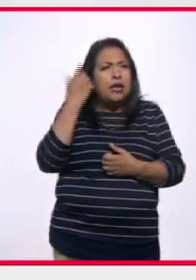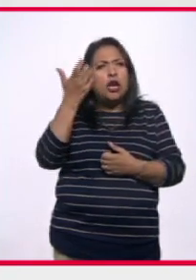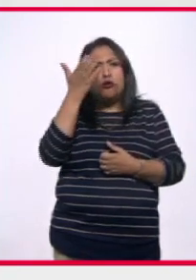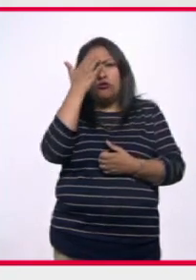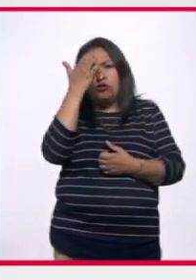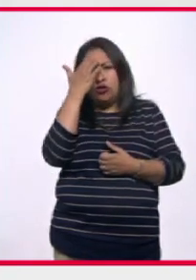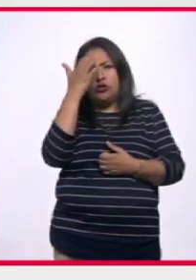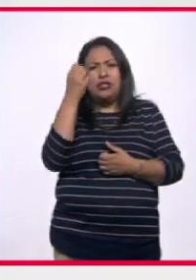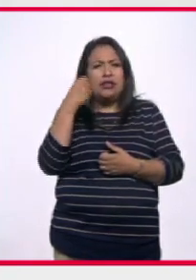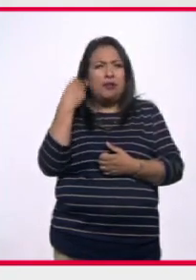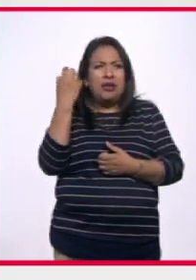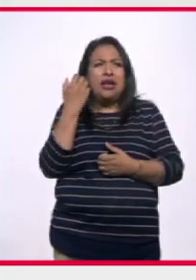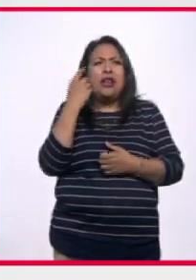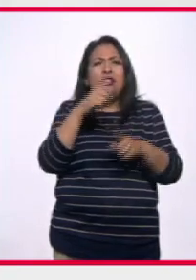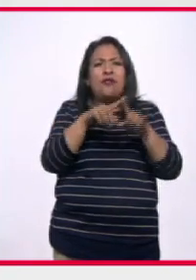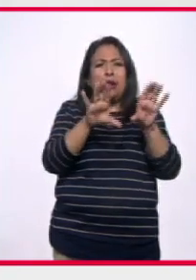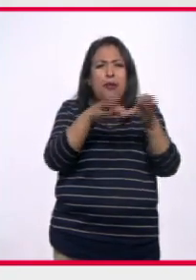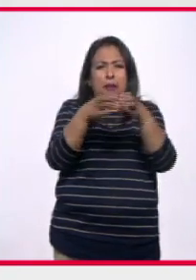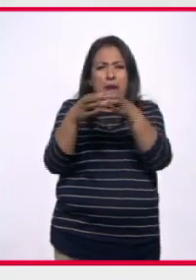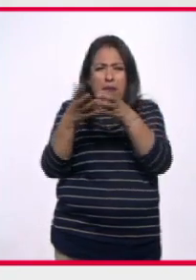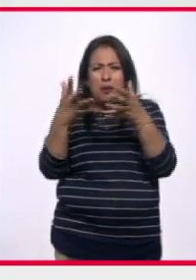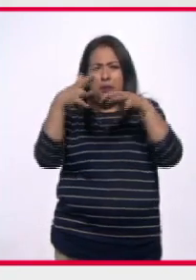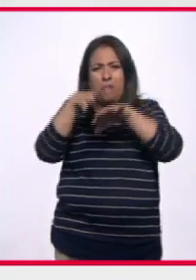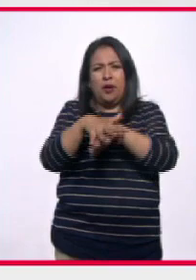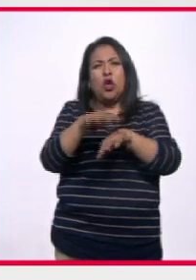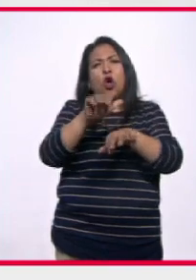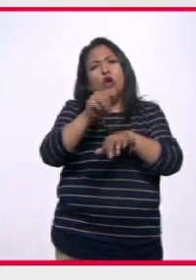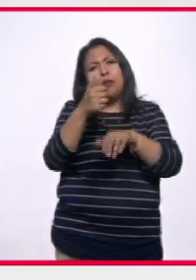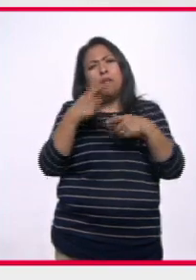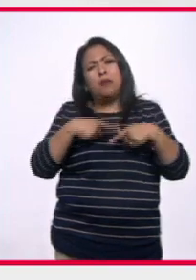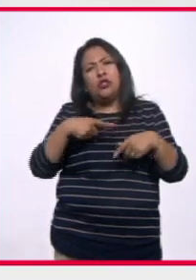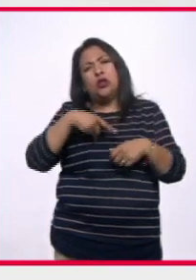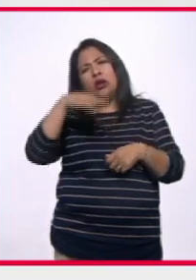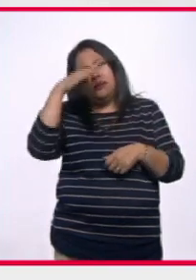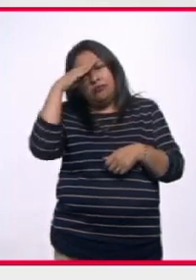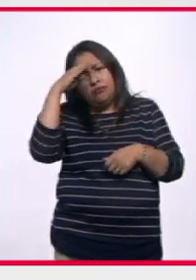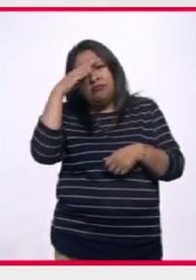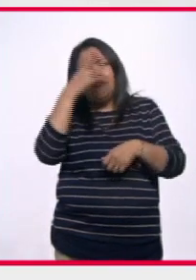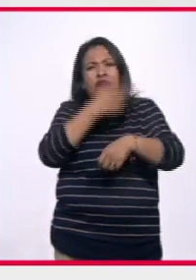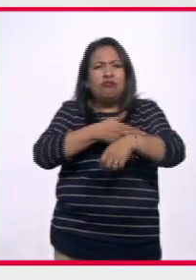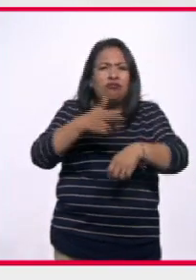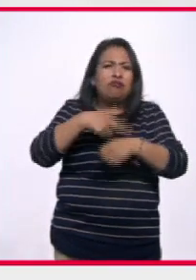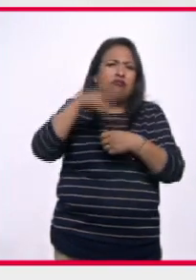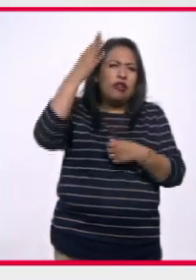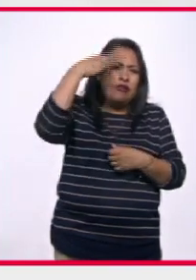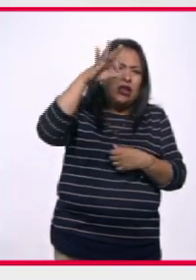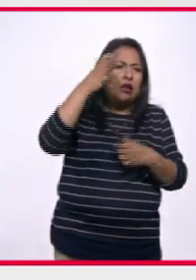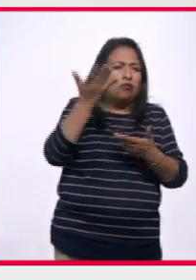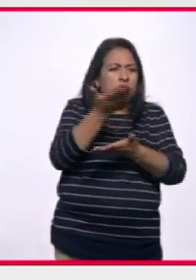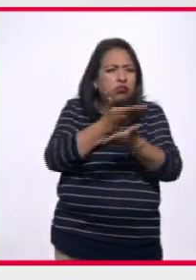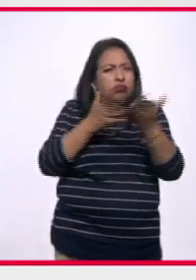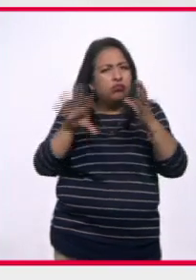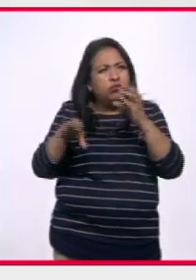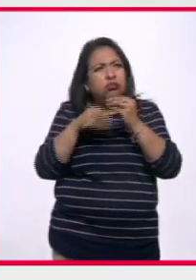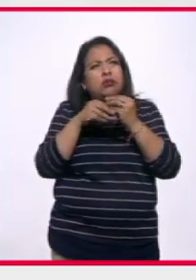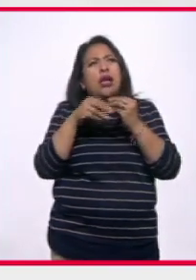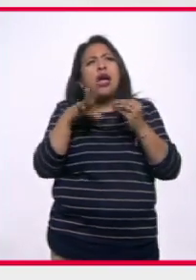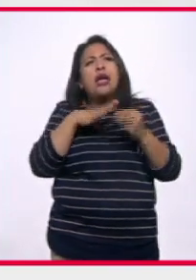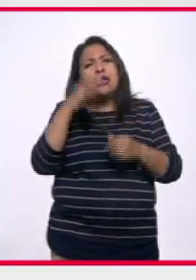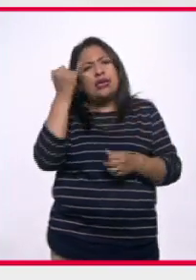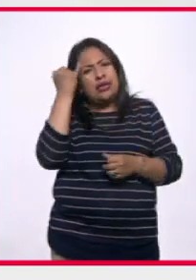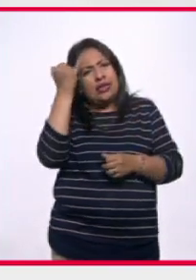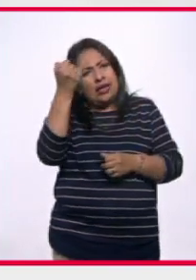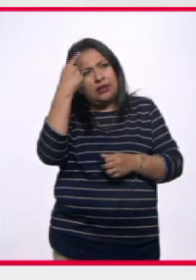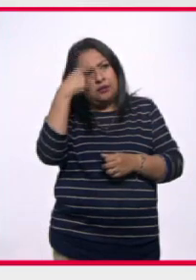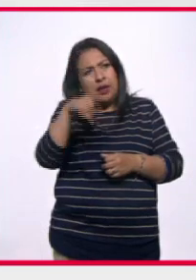comenzar un seminario de interdisciplinar justamente con otros colaboradores pensadoras gestoras filósofos que puedan complementar estas ideas